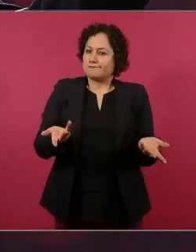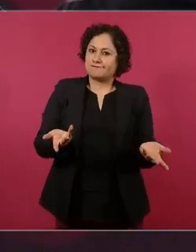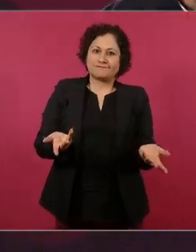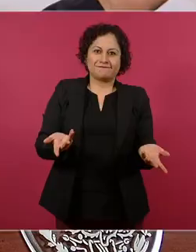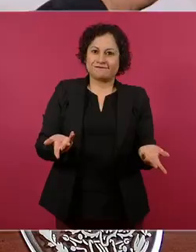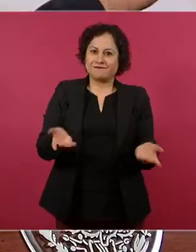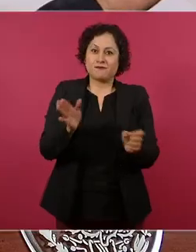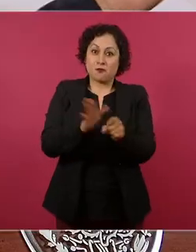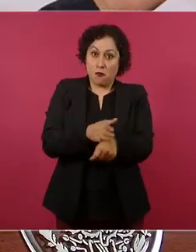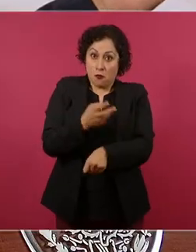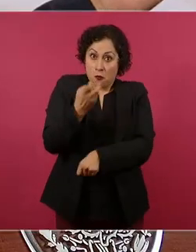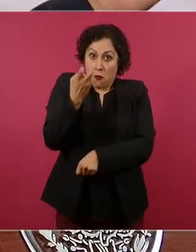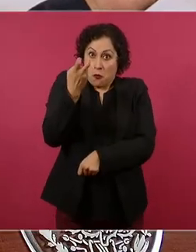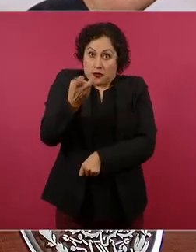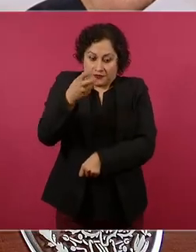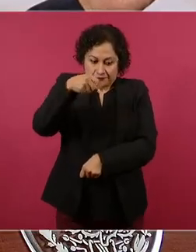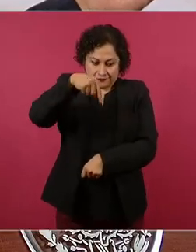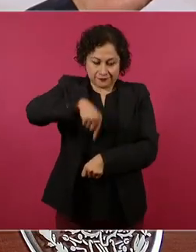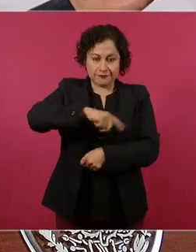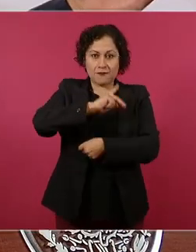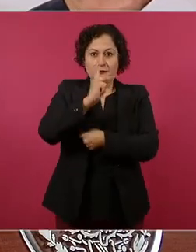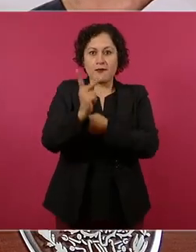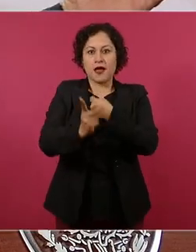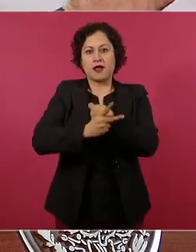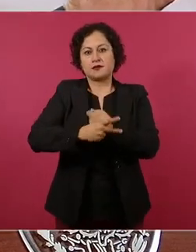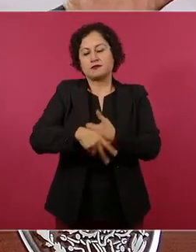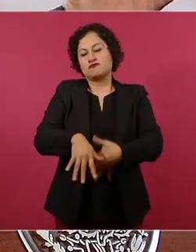este es un gran país.